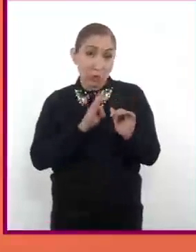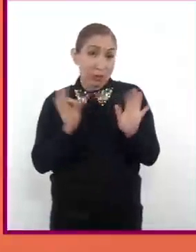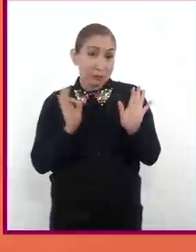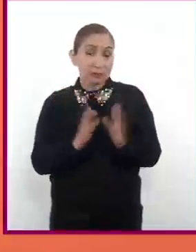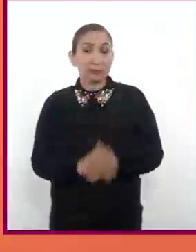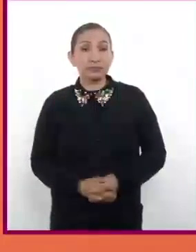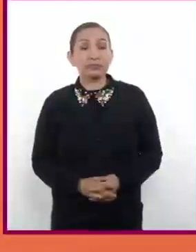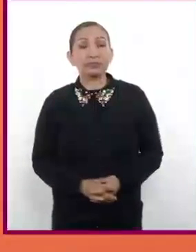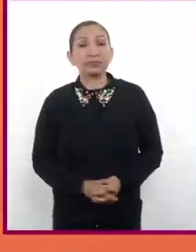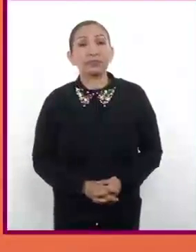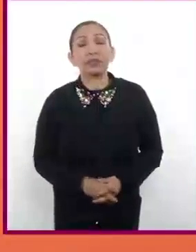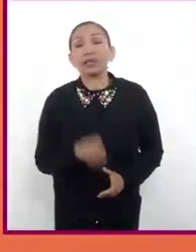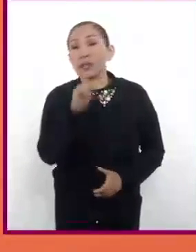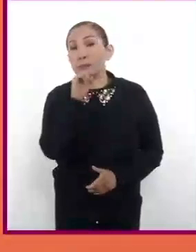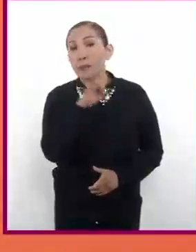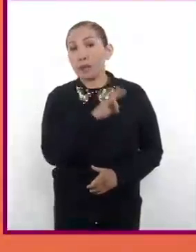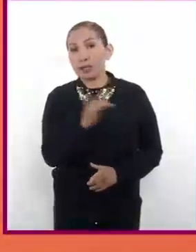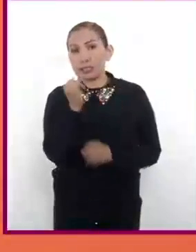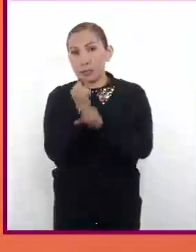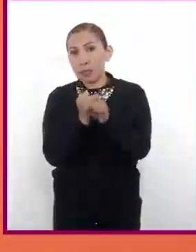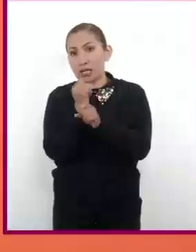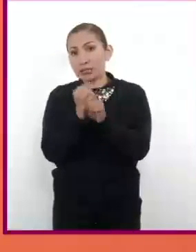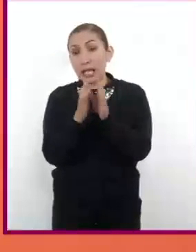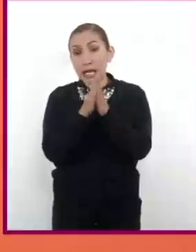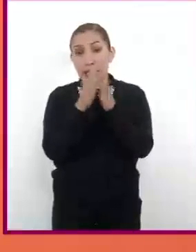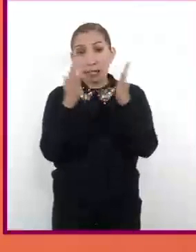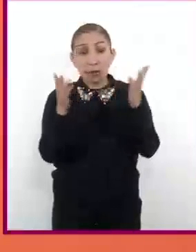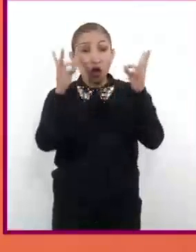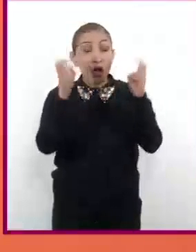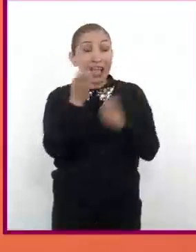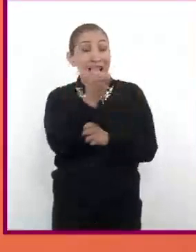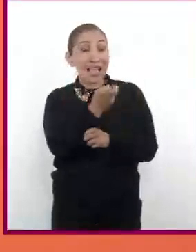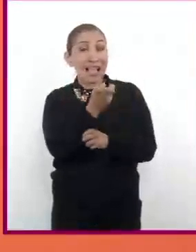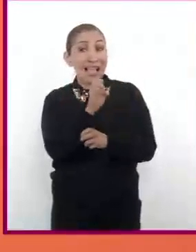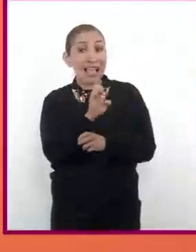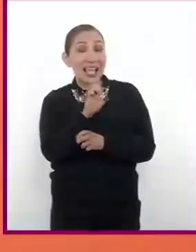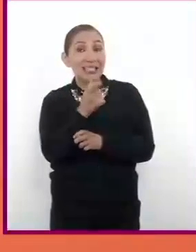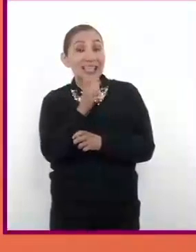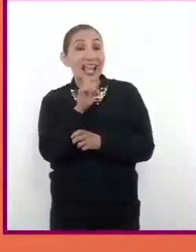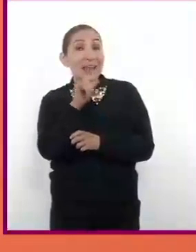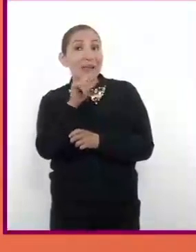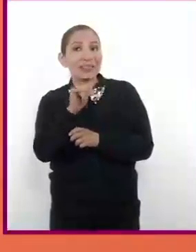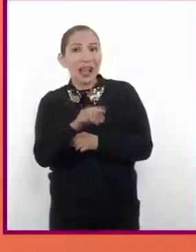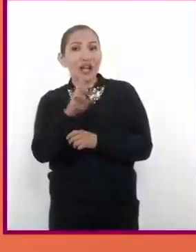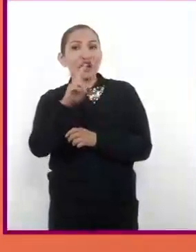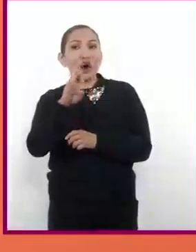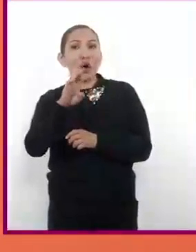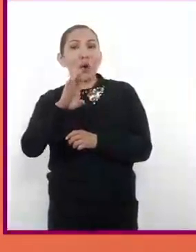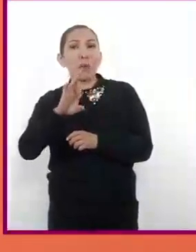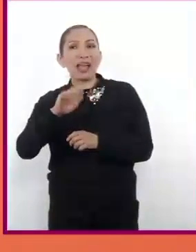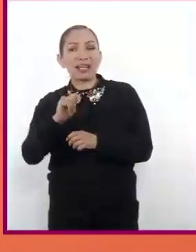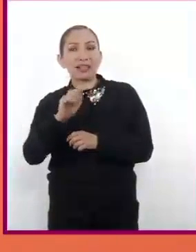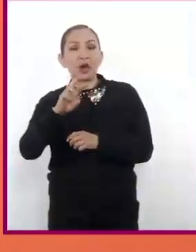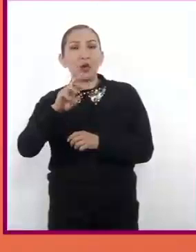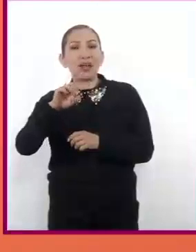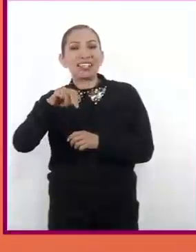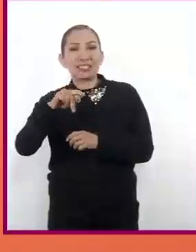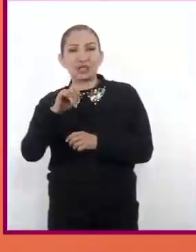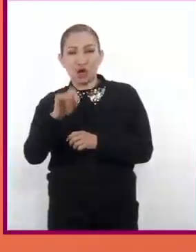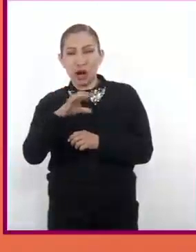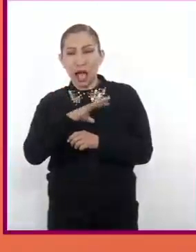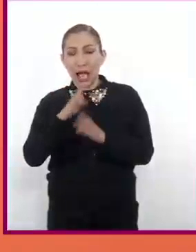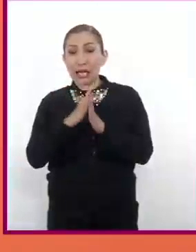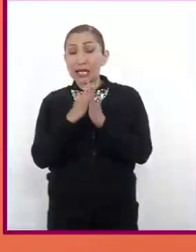posible. También pueden investigar en el libro Es Elemental, de Robert Winston, que se encuentra disponible